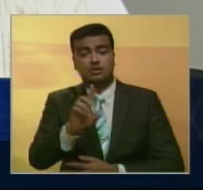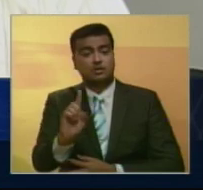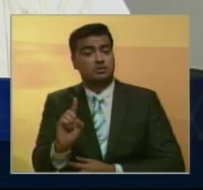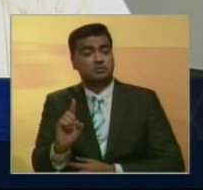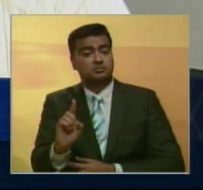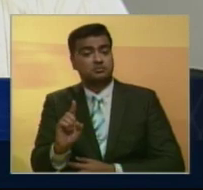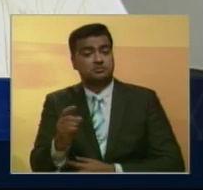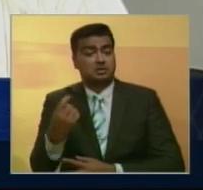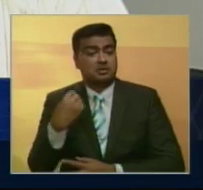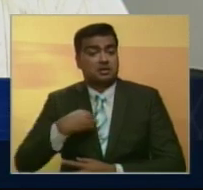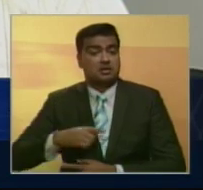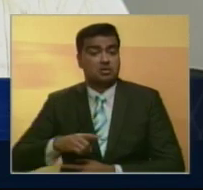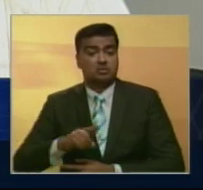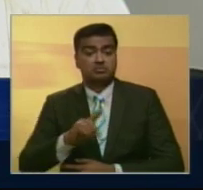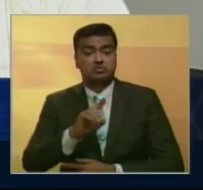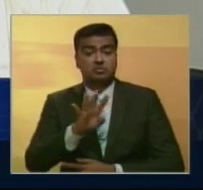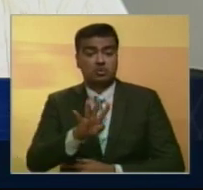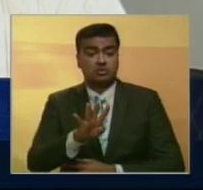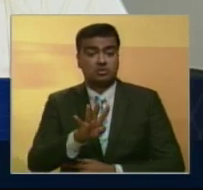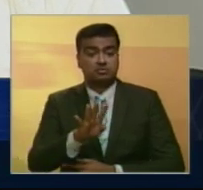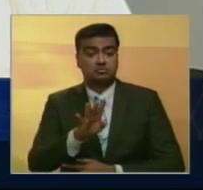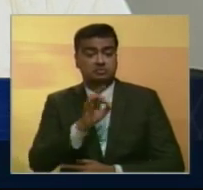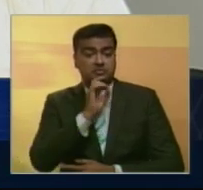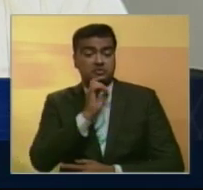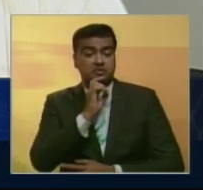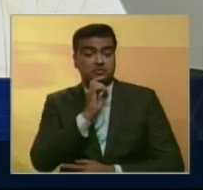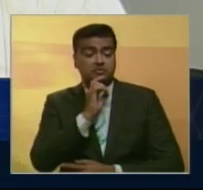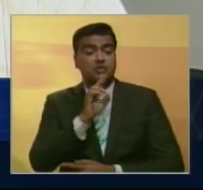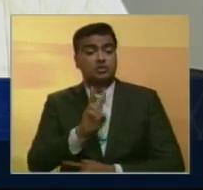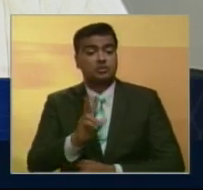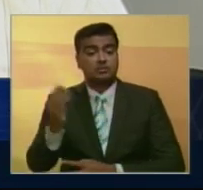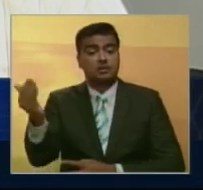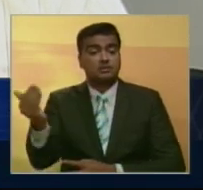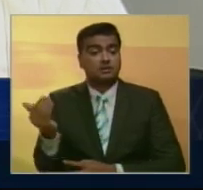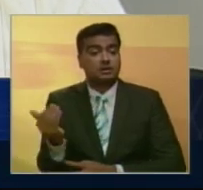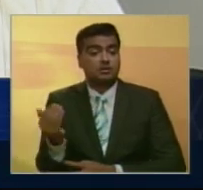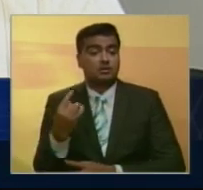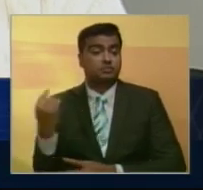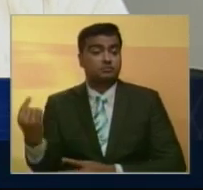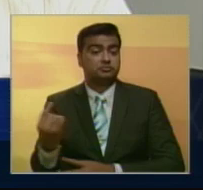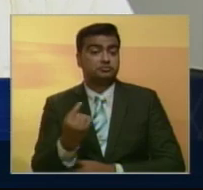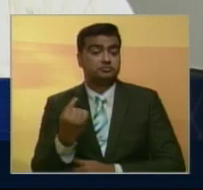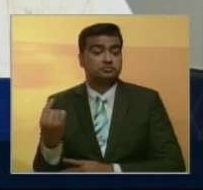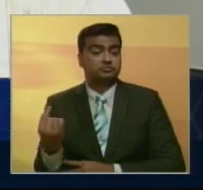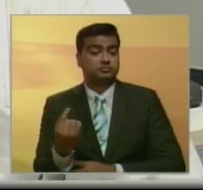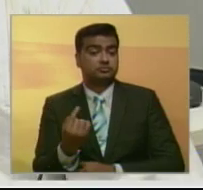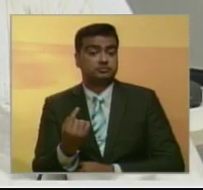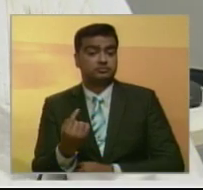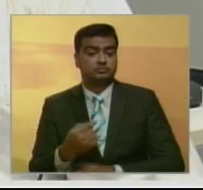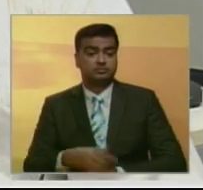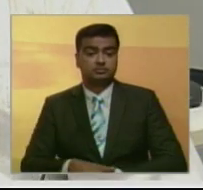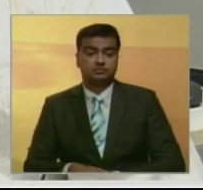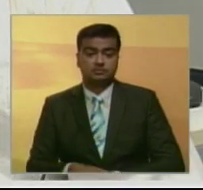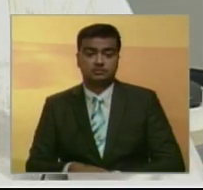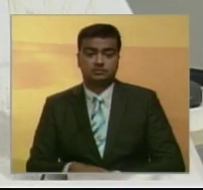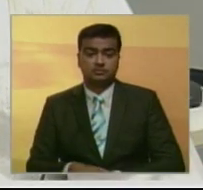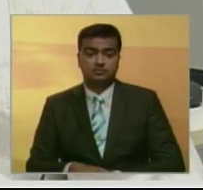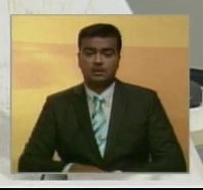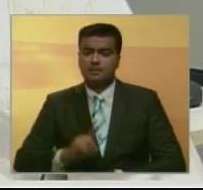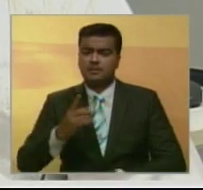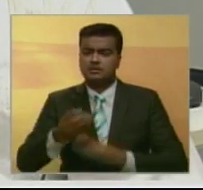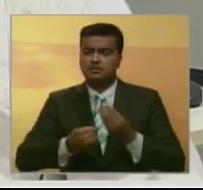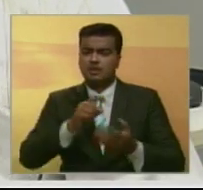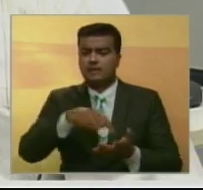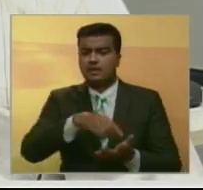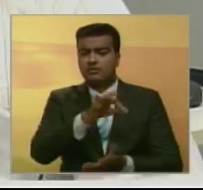han registrado aproximadamente 4 perturbaciones, los cuales 2 han llegado a la categoría de huracán, incluyendo Alex. La primera se formó en el